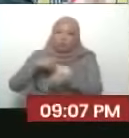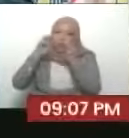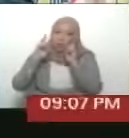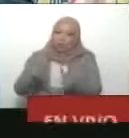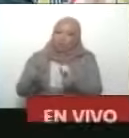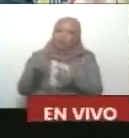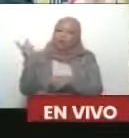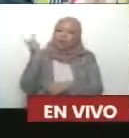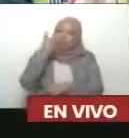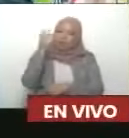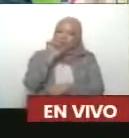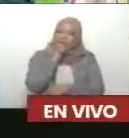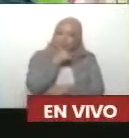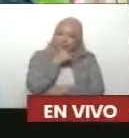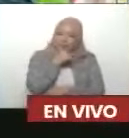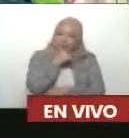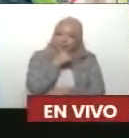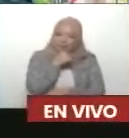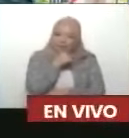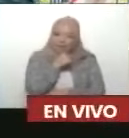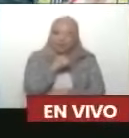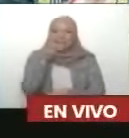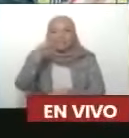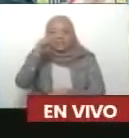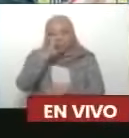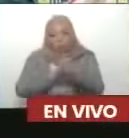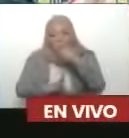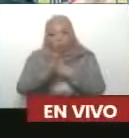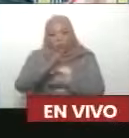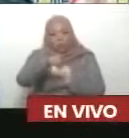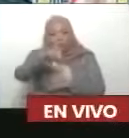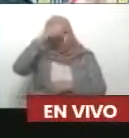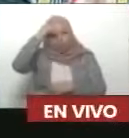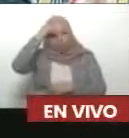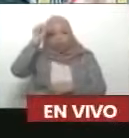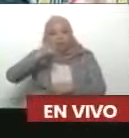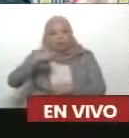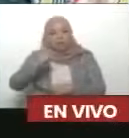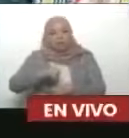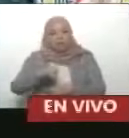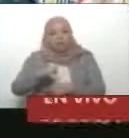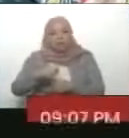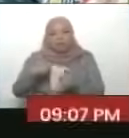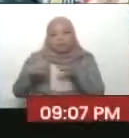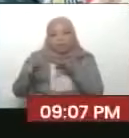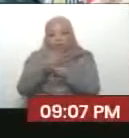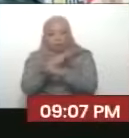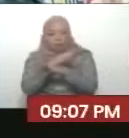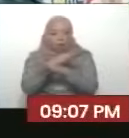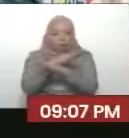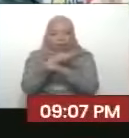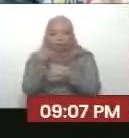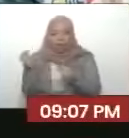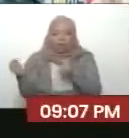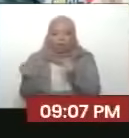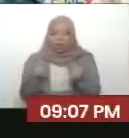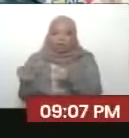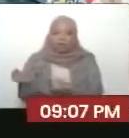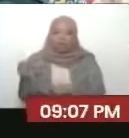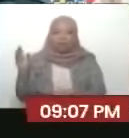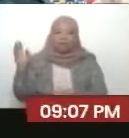cosas. ¿Juega bien dominó? Sí. ¿Tú has aprendido a jugar dominó? Nos echamos las partidas así, chan, chan, chan, pim, pum, pam, así,